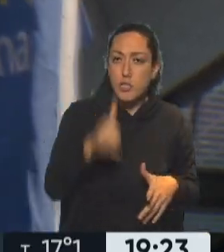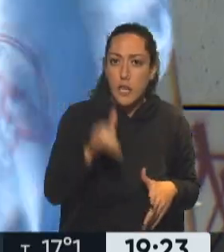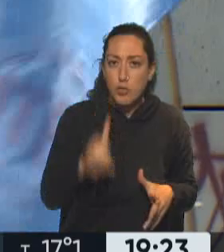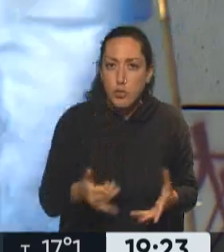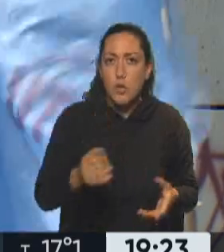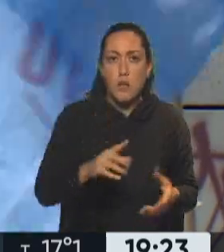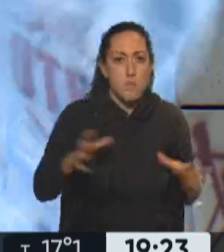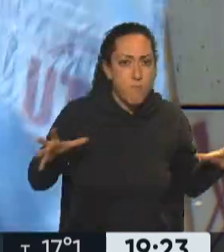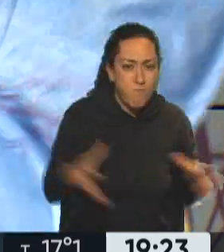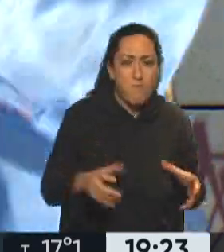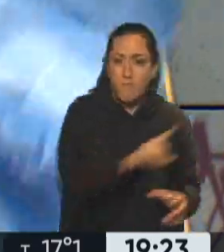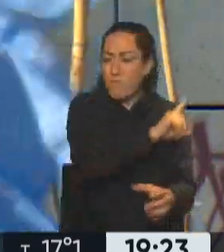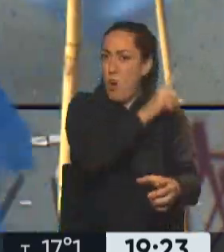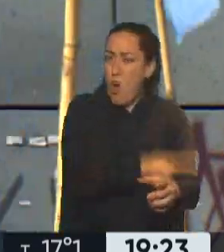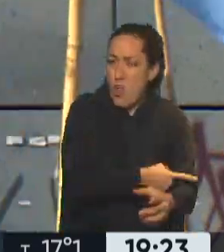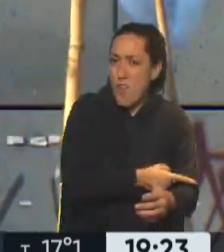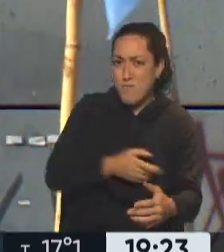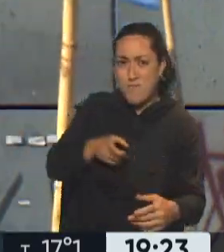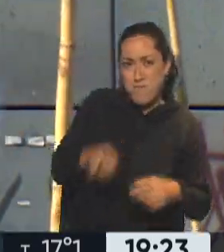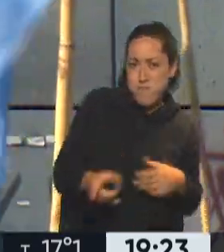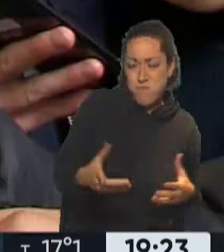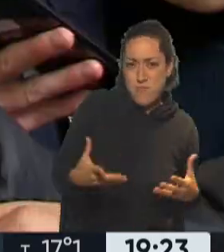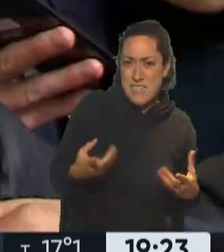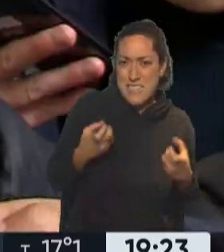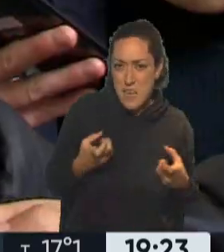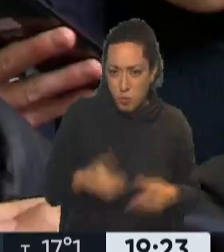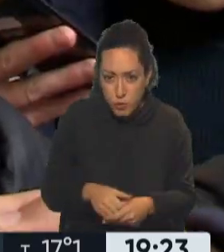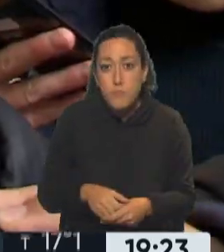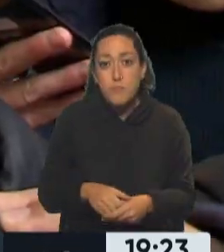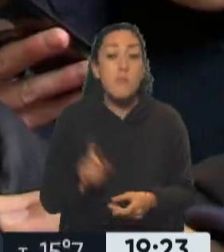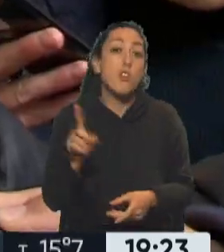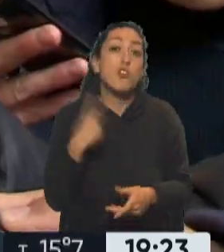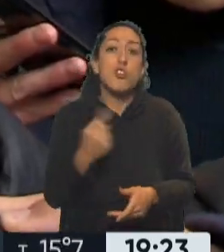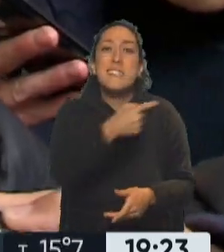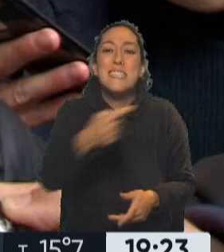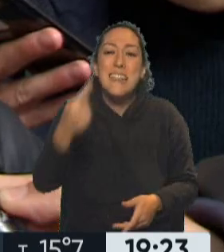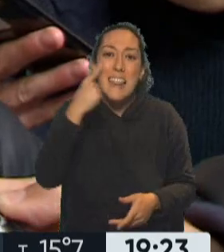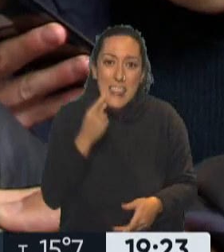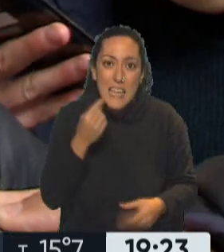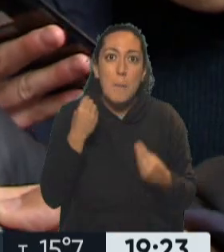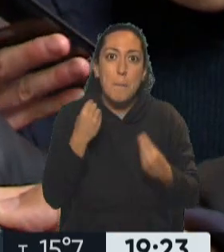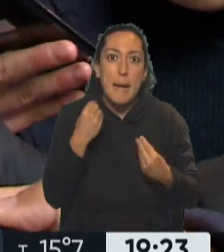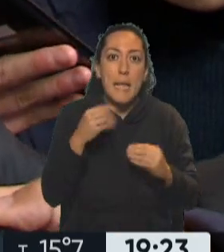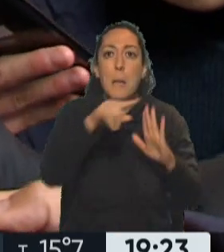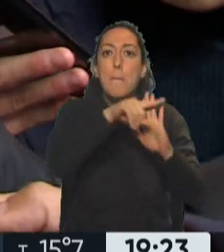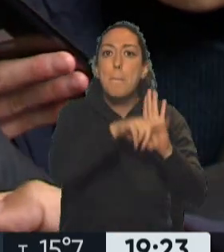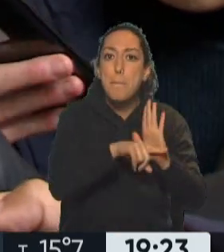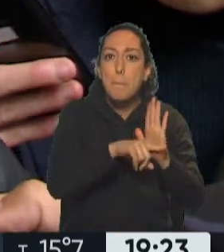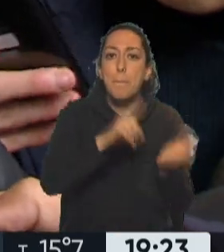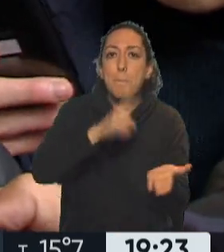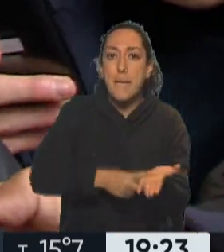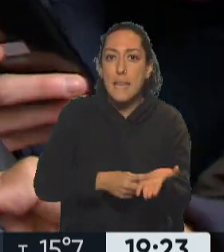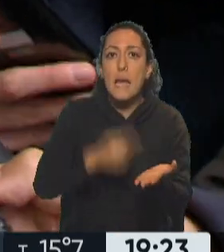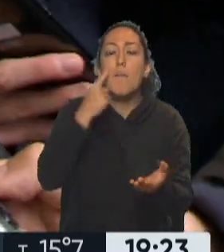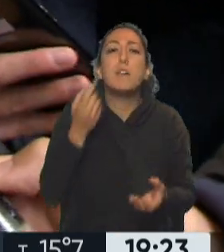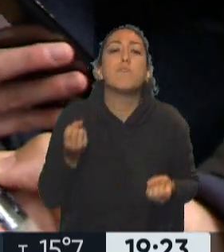fuerza muy importante para enfrentar este ajuste. Nosotros abrimos una instancia de 7 días, nomás para escuchar medidas. Y